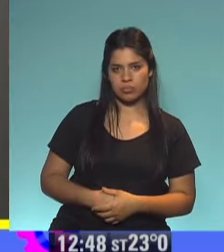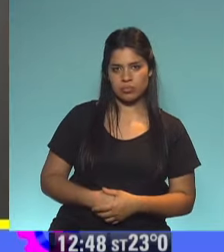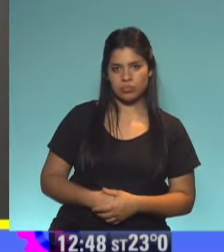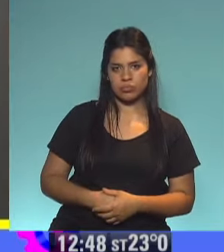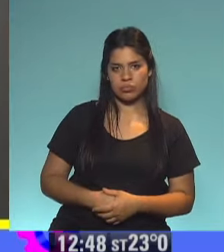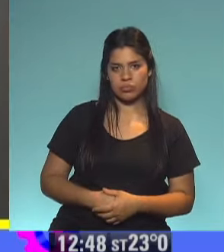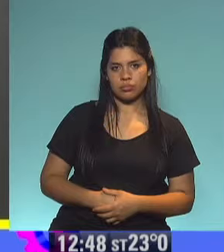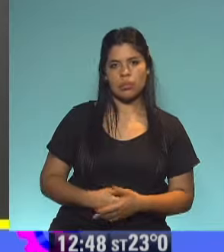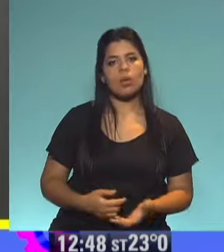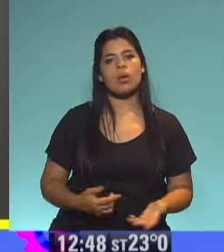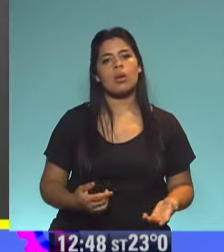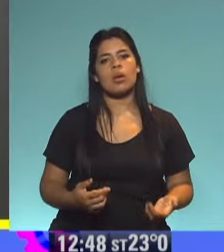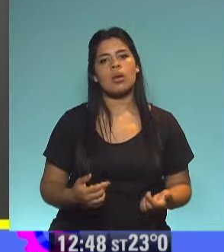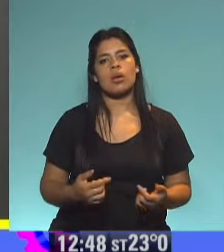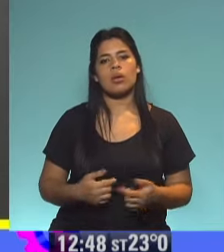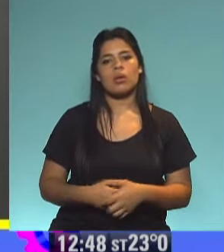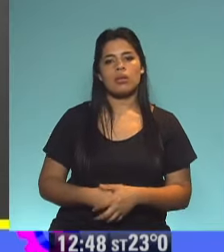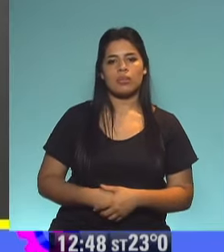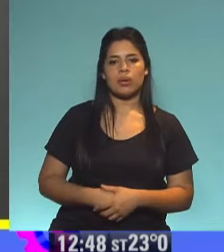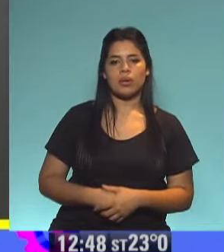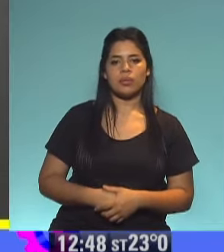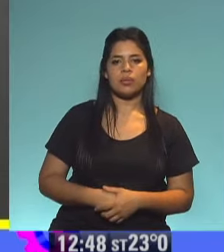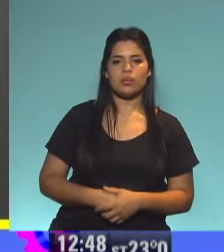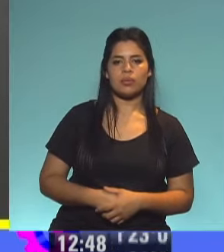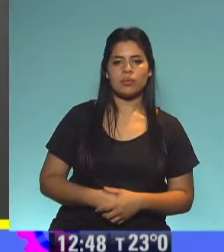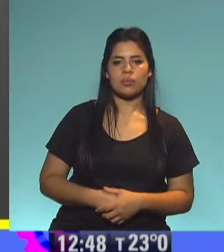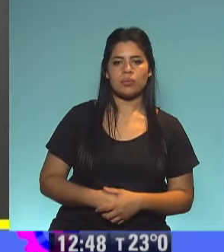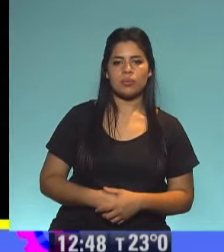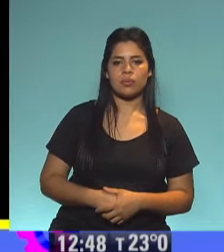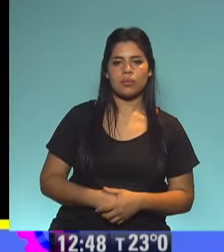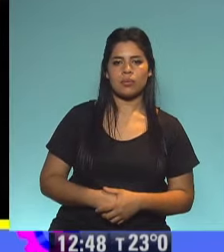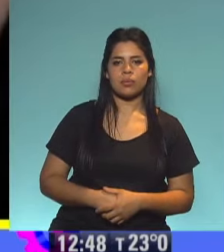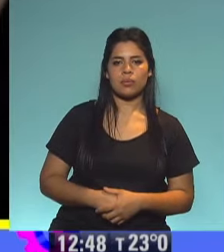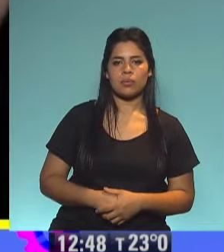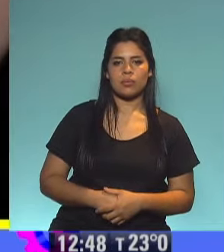¿Qué habla? ¿Habla y habla igual que ya la buche?